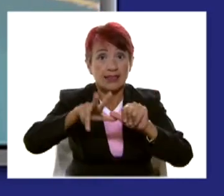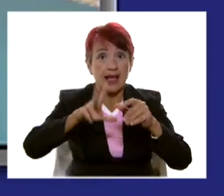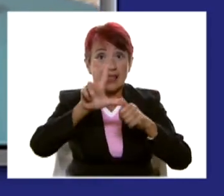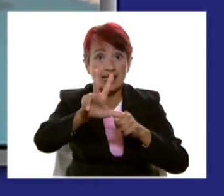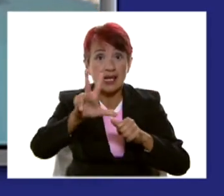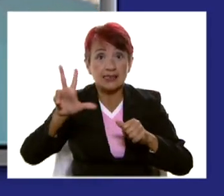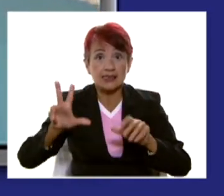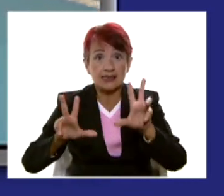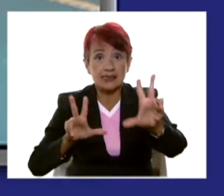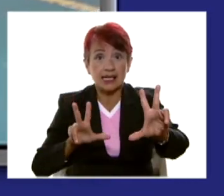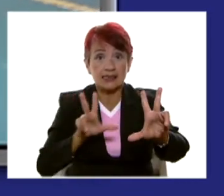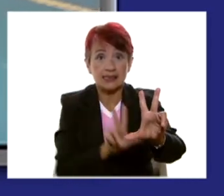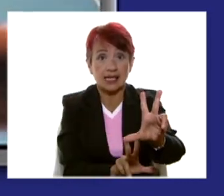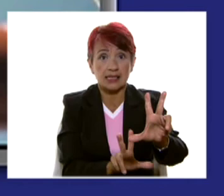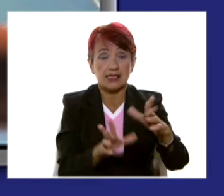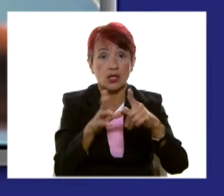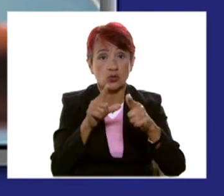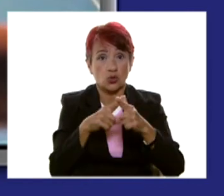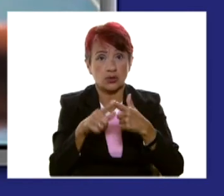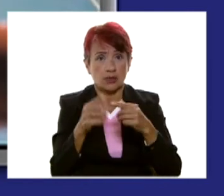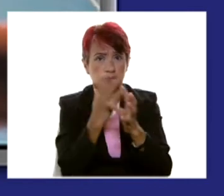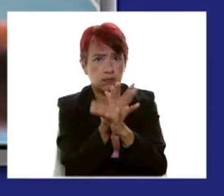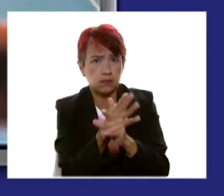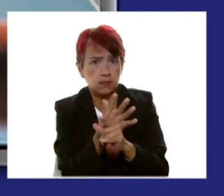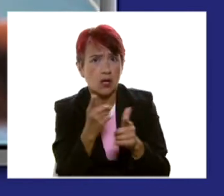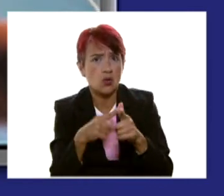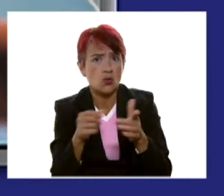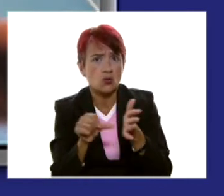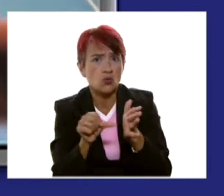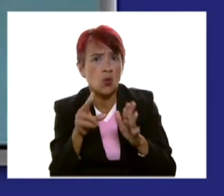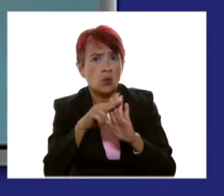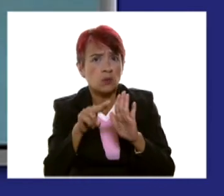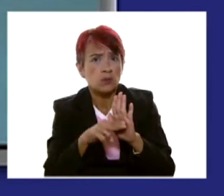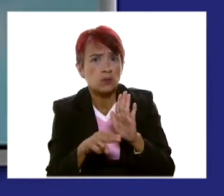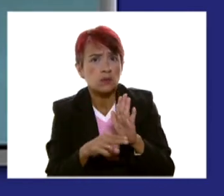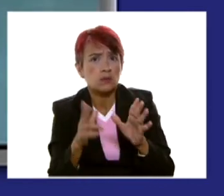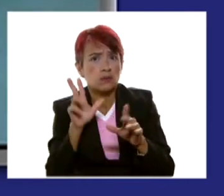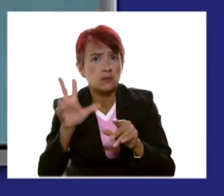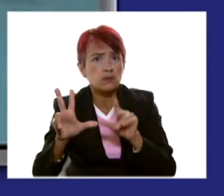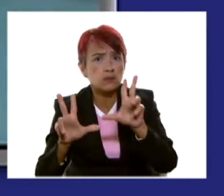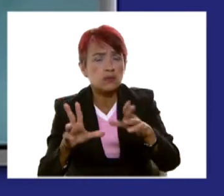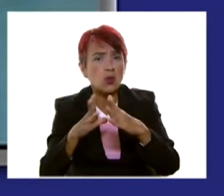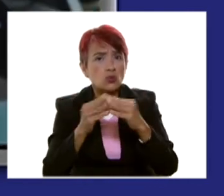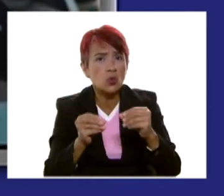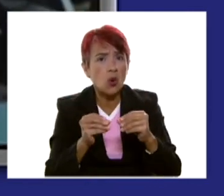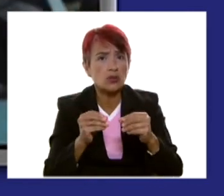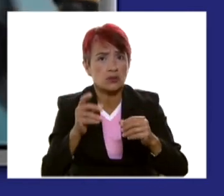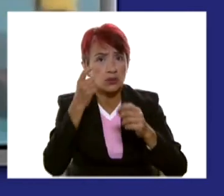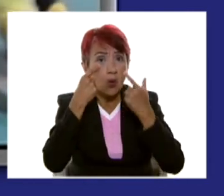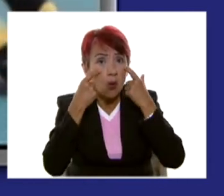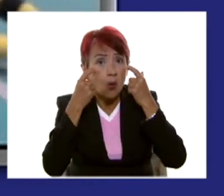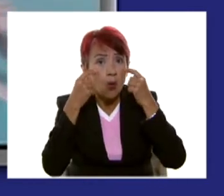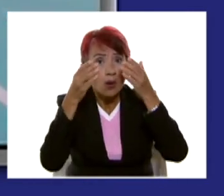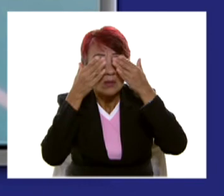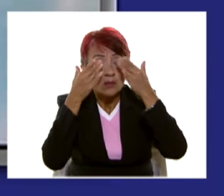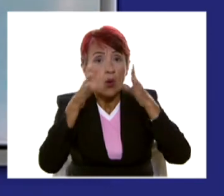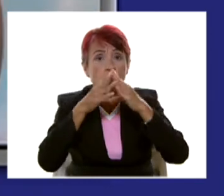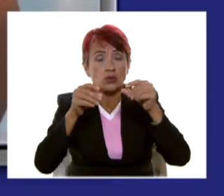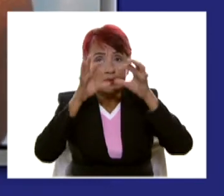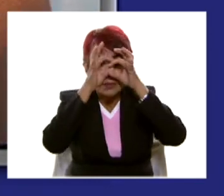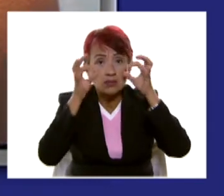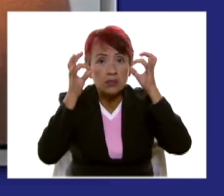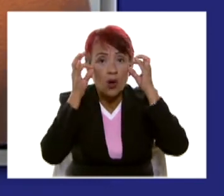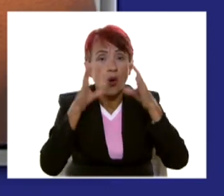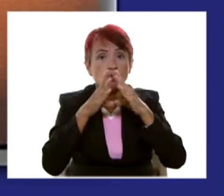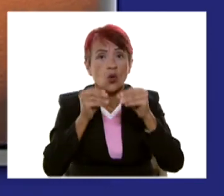cada uno. El juego tiene una obligación, todos los jugadores deben usar parches sobre sus ojos o una cinta negra.